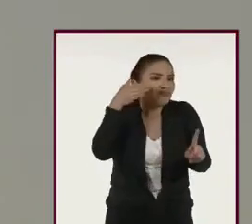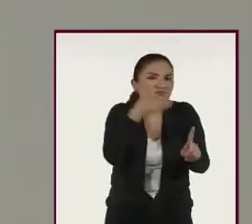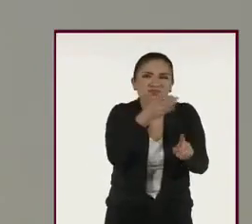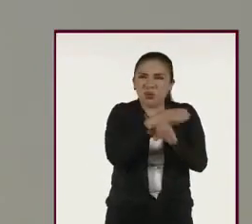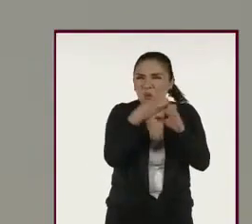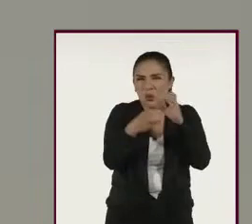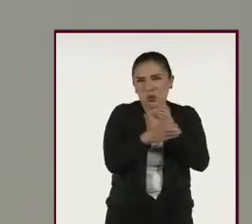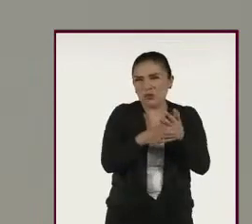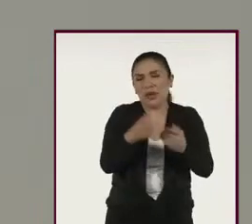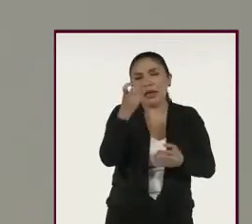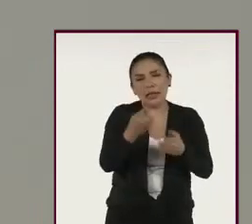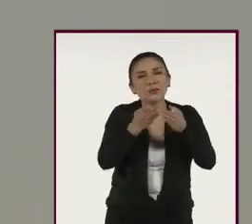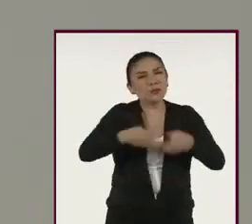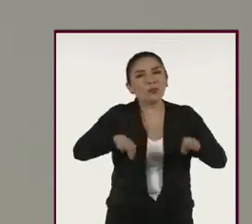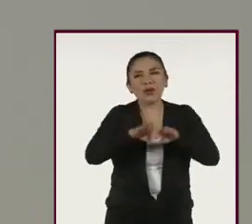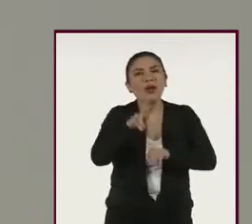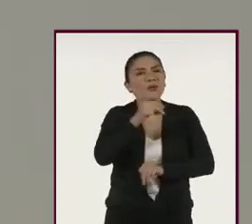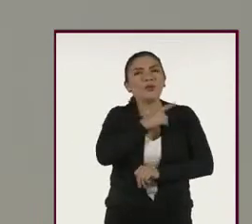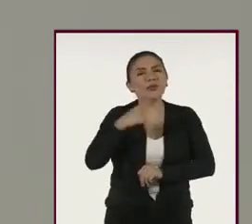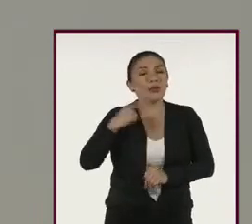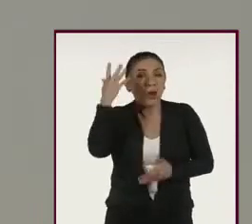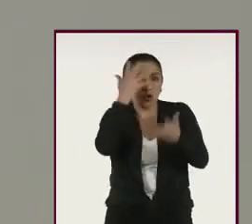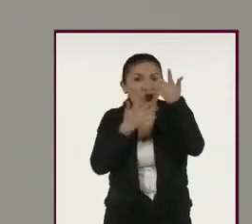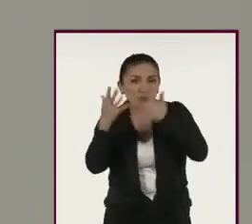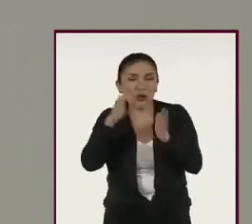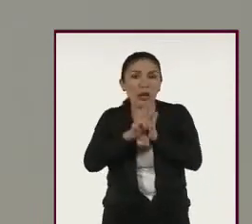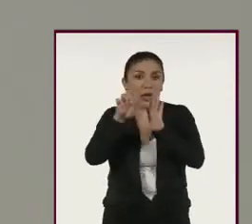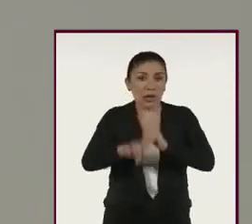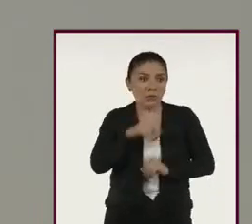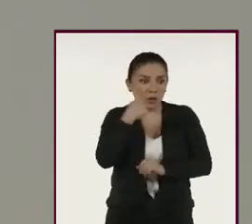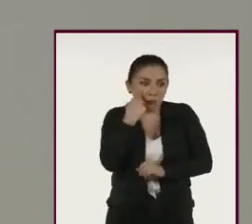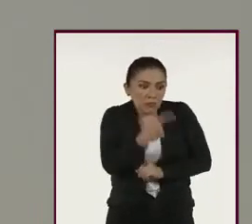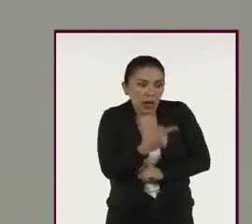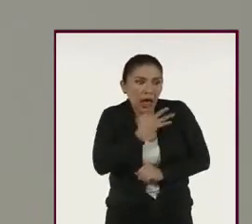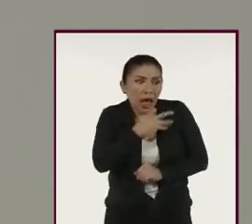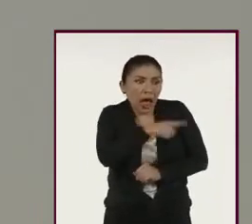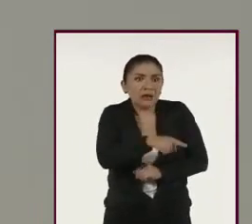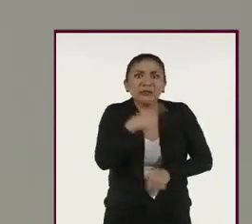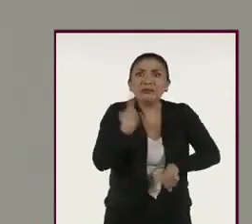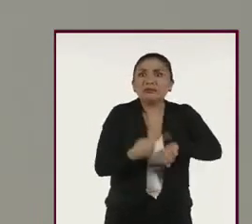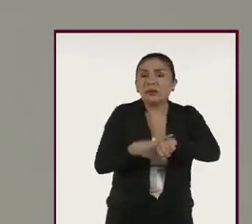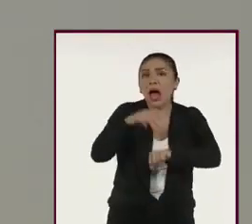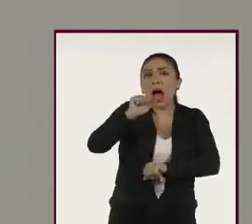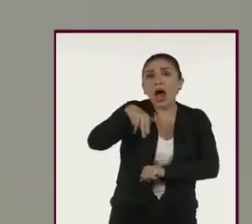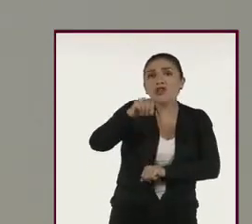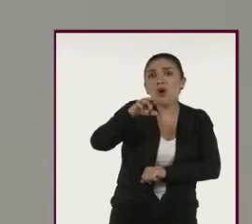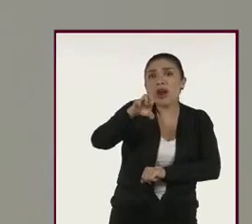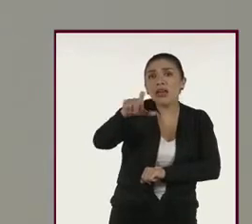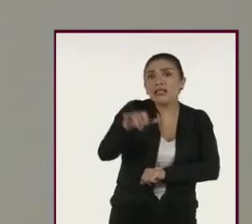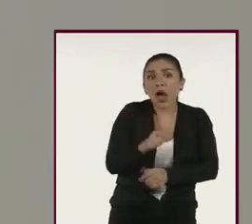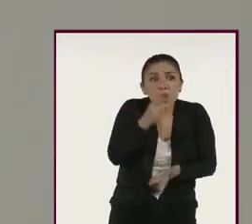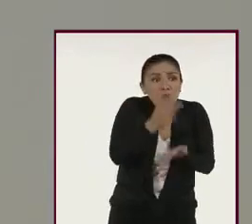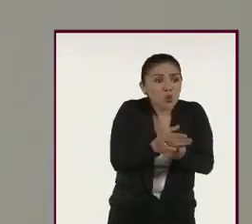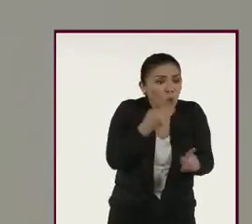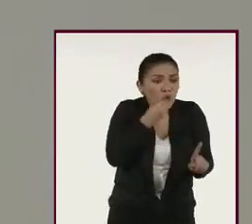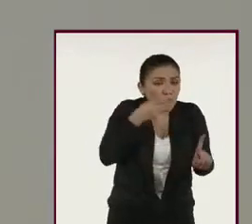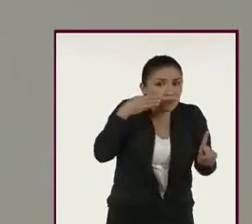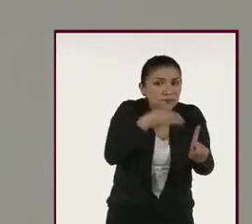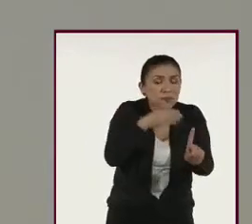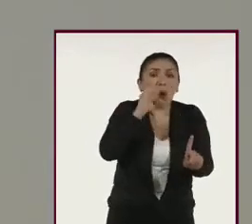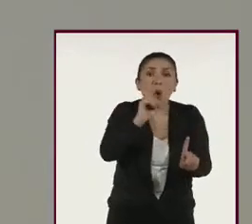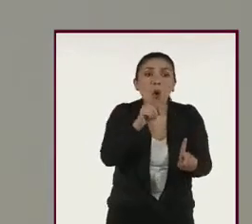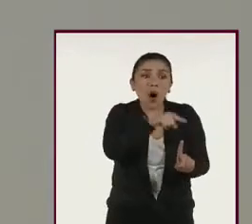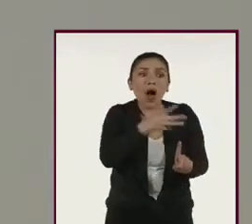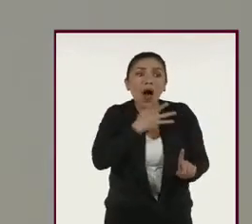Es importante justo no confundirlos, por ejemplo, con si están teniendo anorexia por la restricción o bulimia, por ejemplo, cuando se